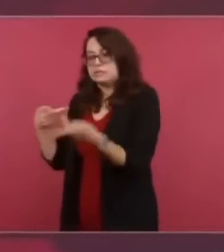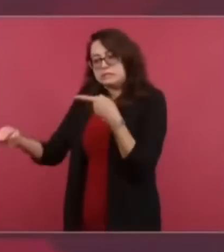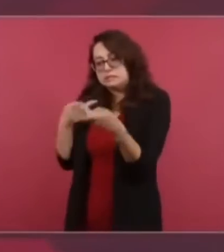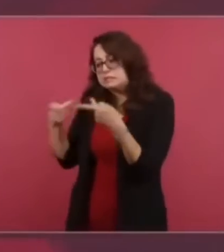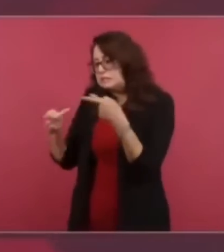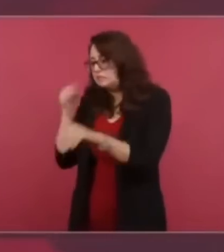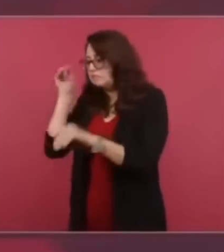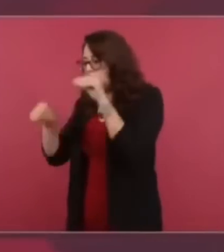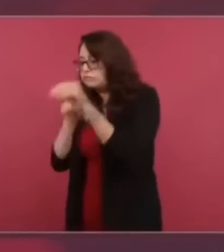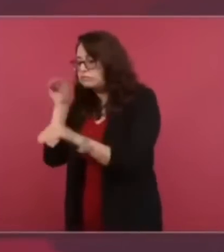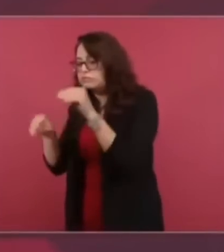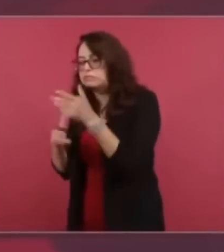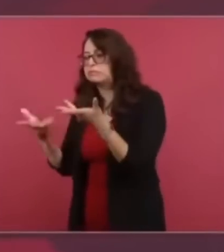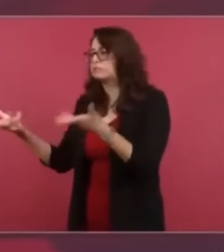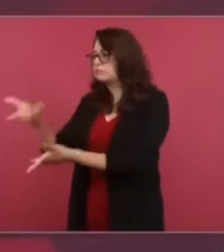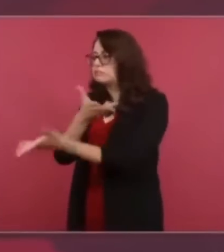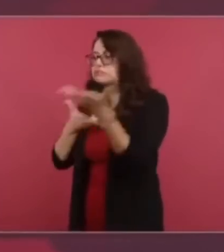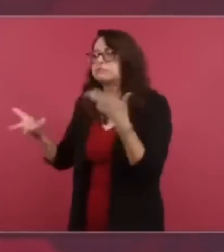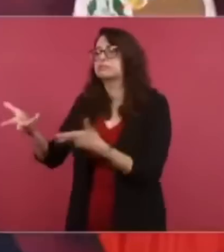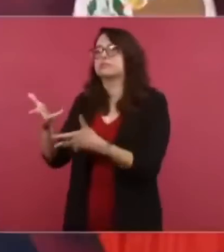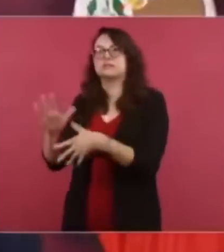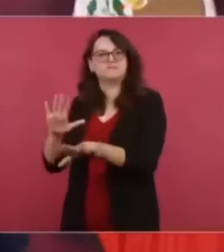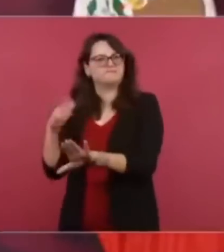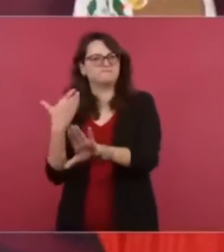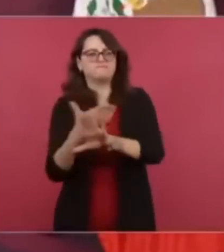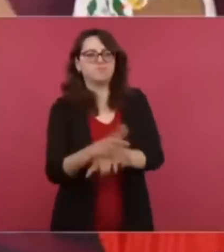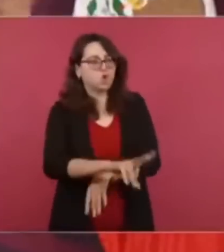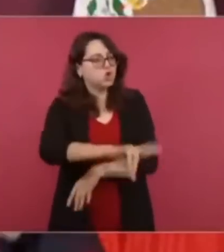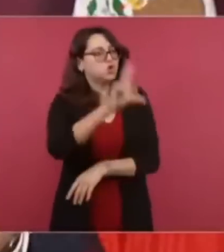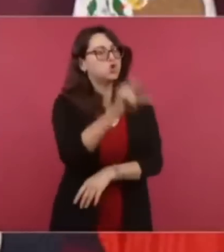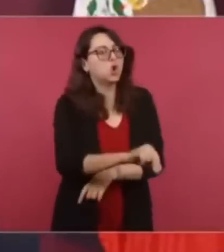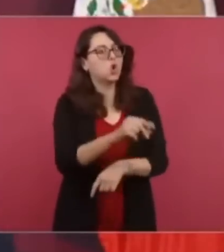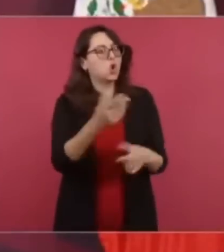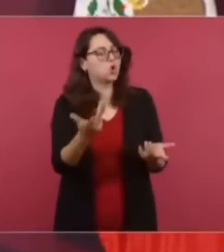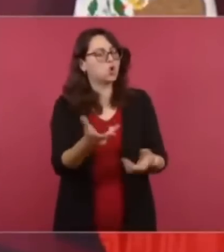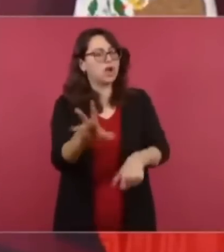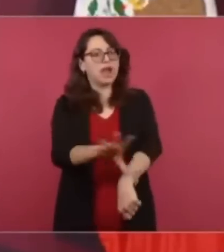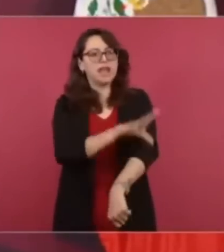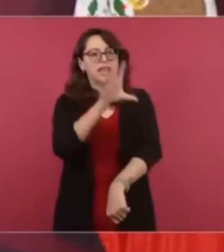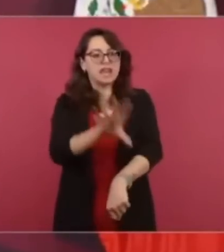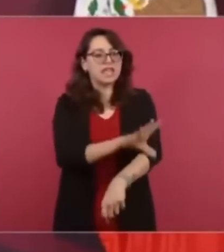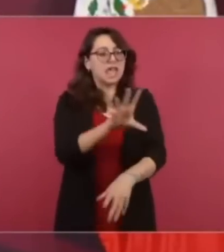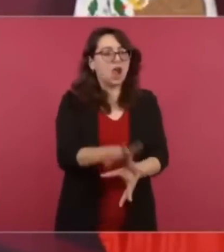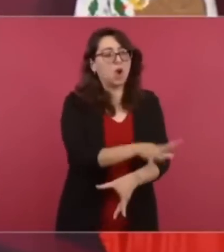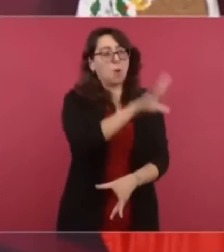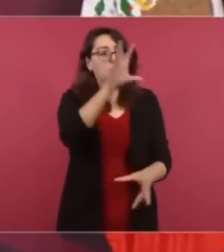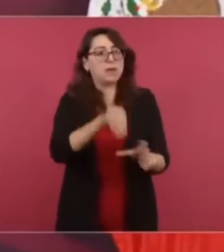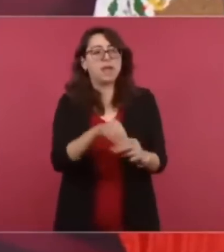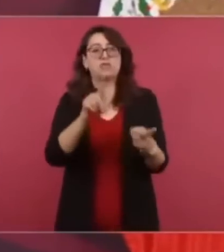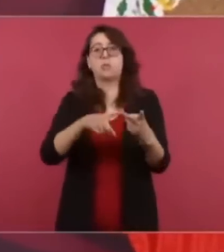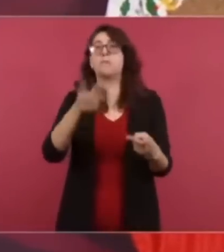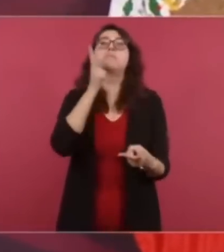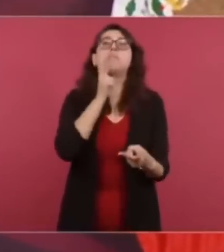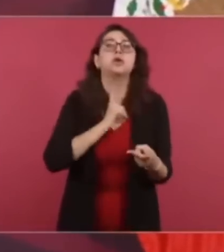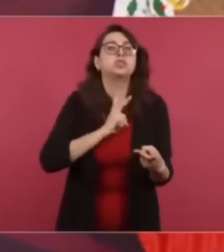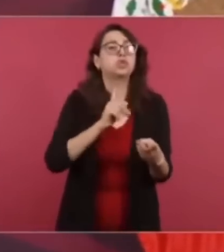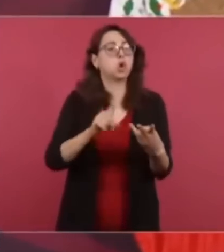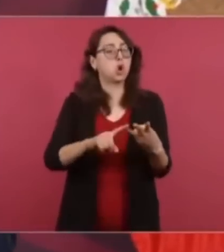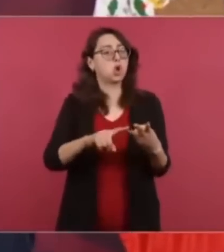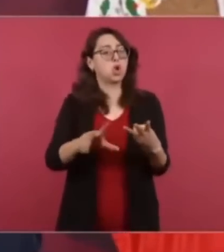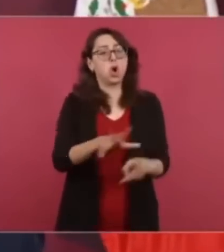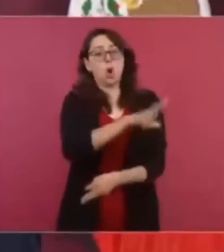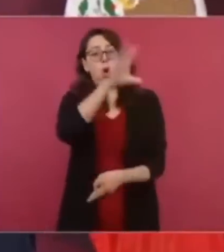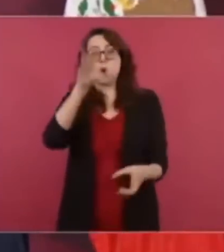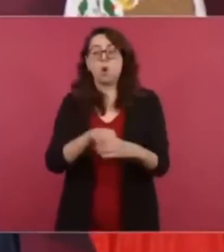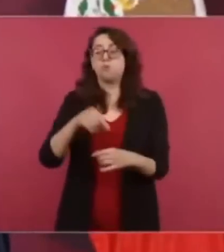que se aplicara toda la reforma, porque todo era privatizar la exploración, la